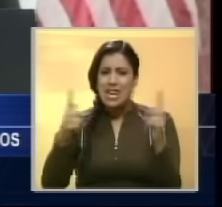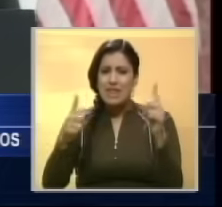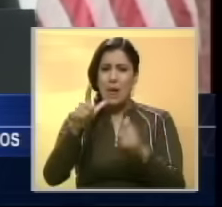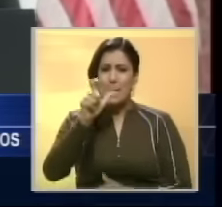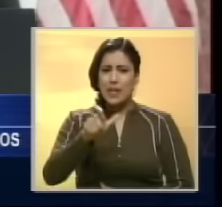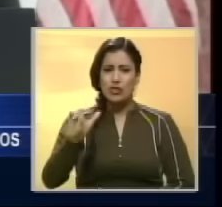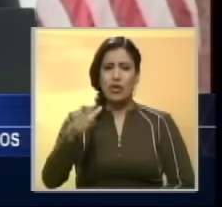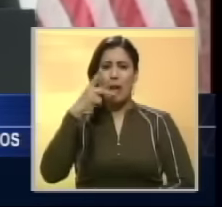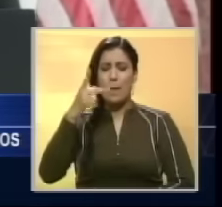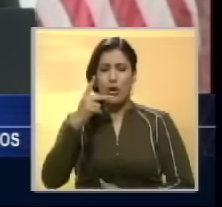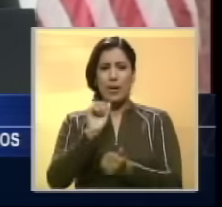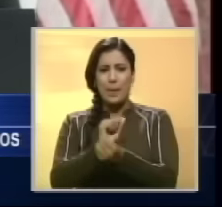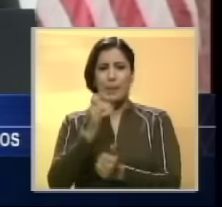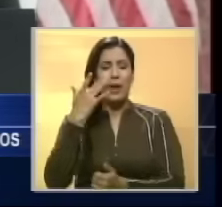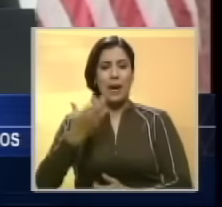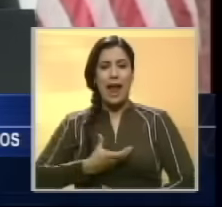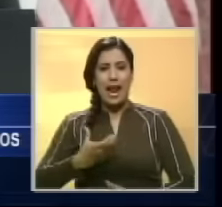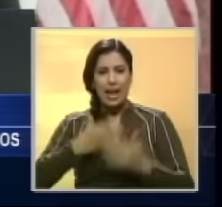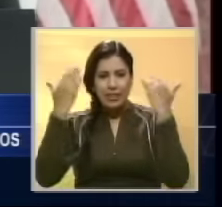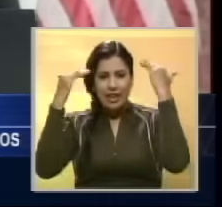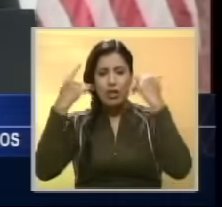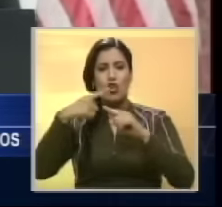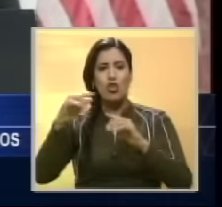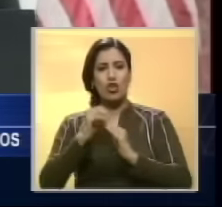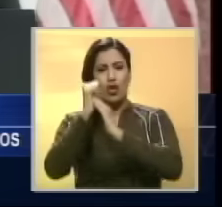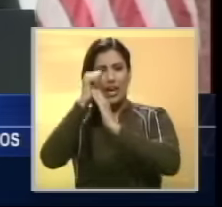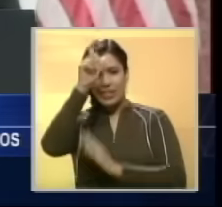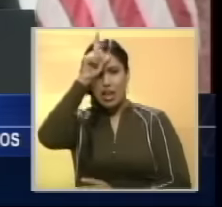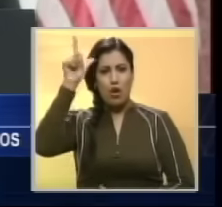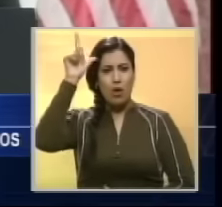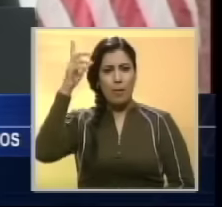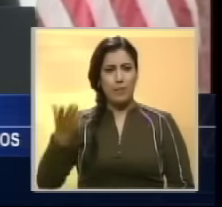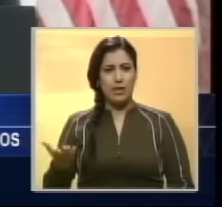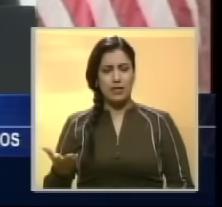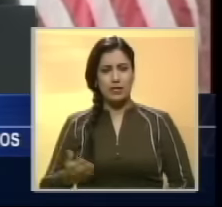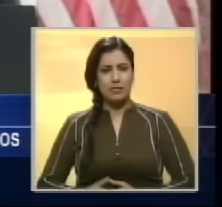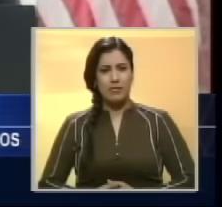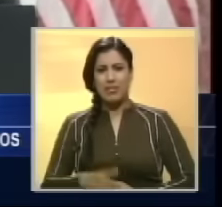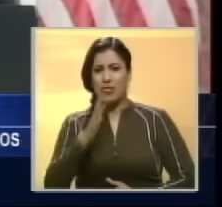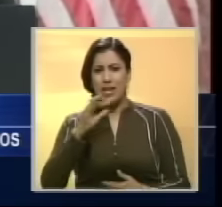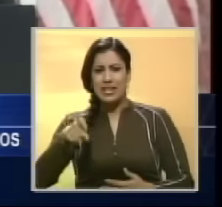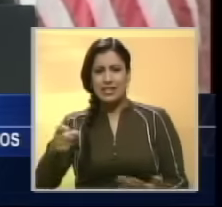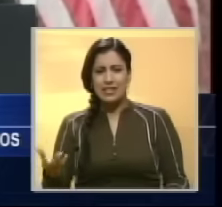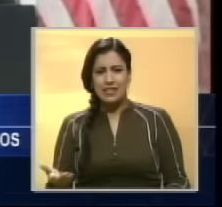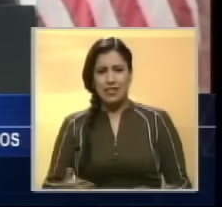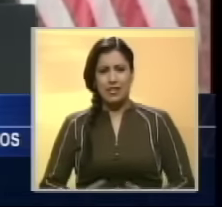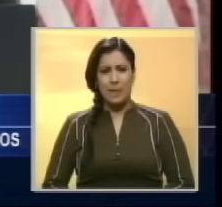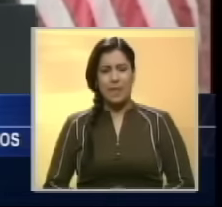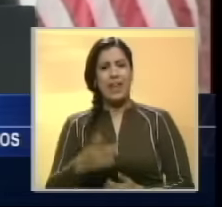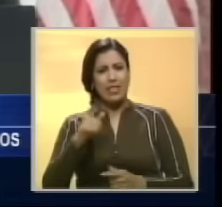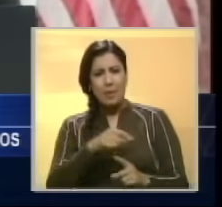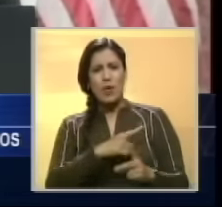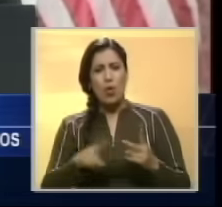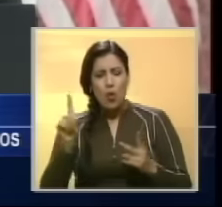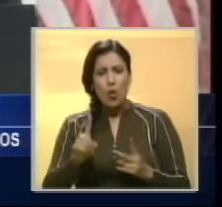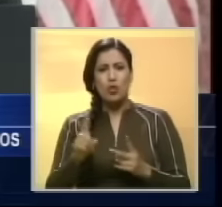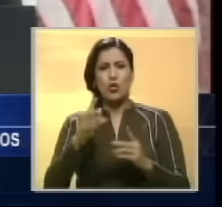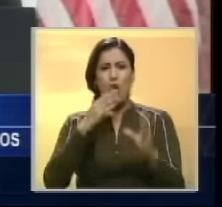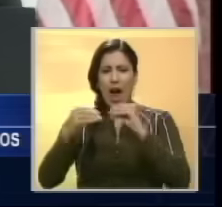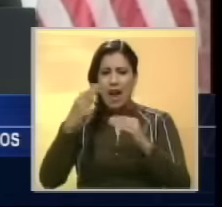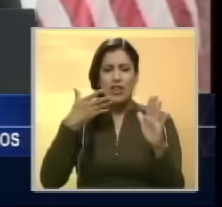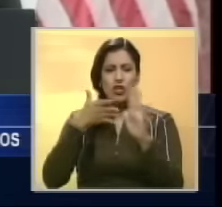presos políticos como el alcalde de Caracas y el líder opositor el señor López así como entablar un diálogo